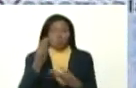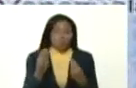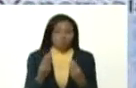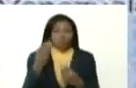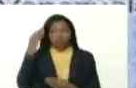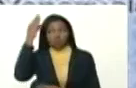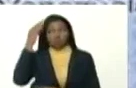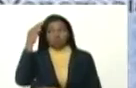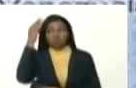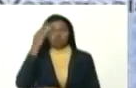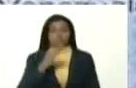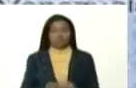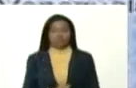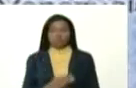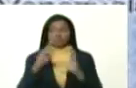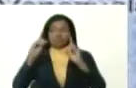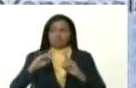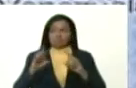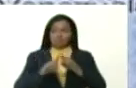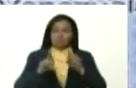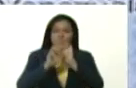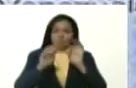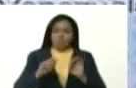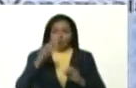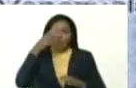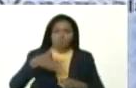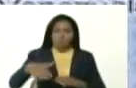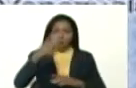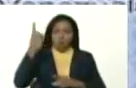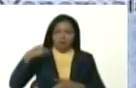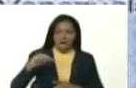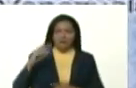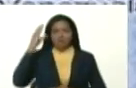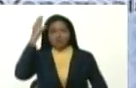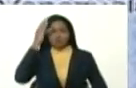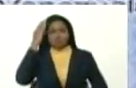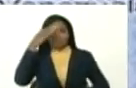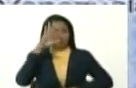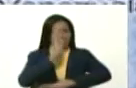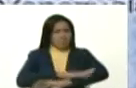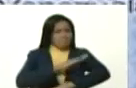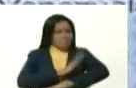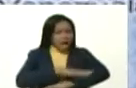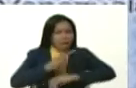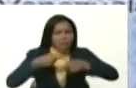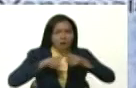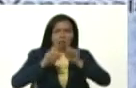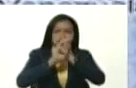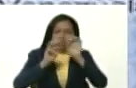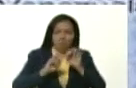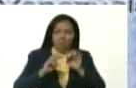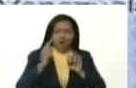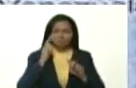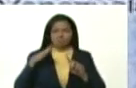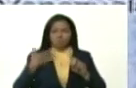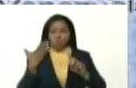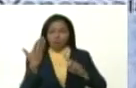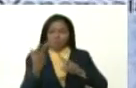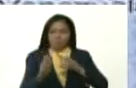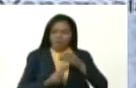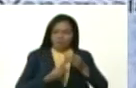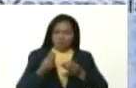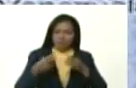conciencia y dignidad. Un pueblo que tenga conciencia y dignidad es capaz de